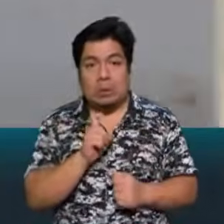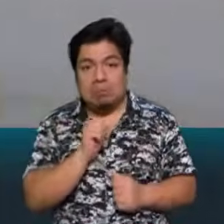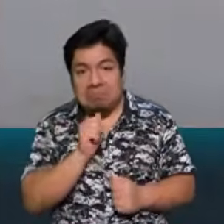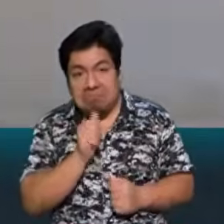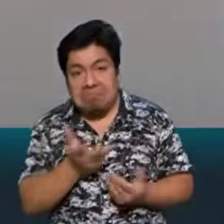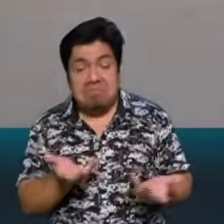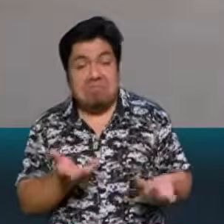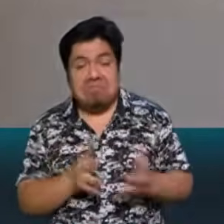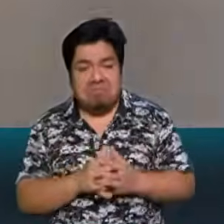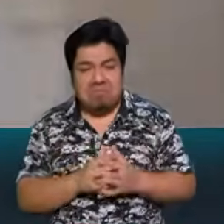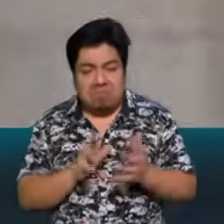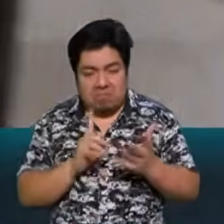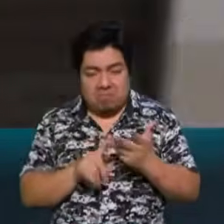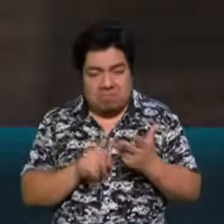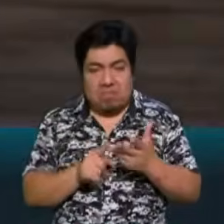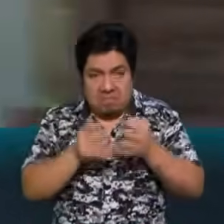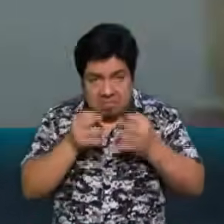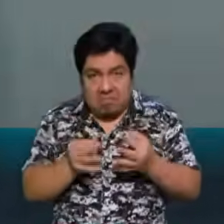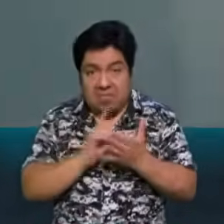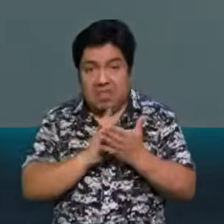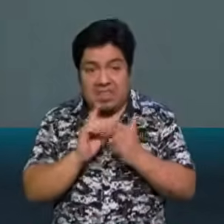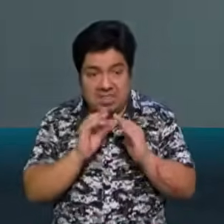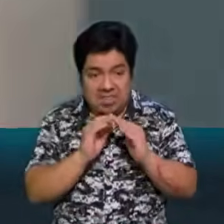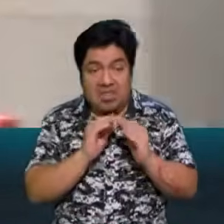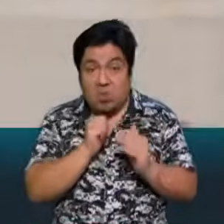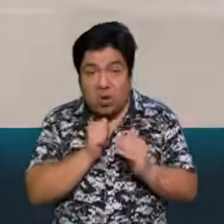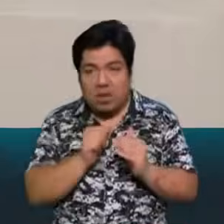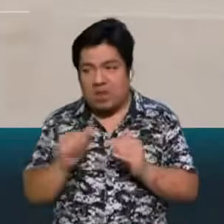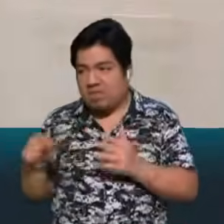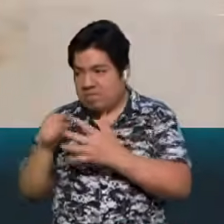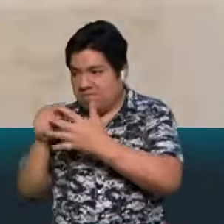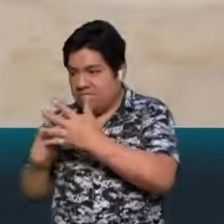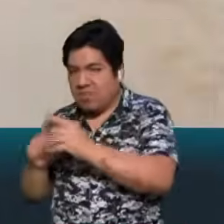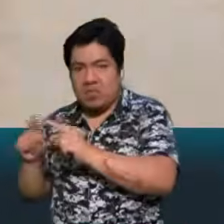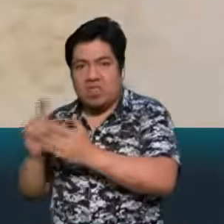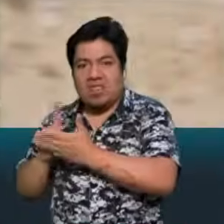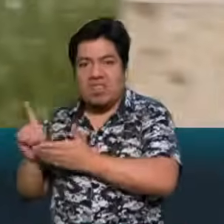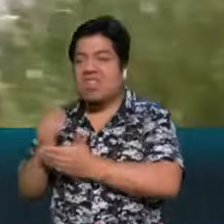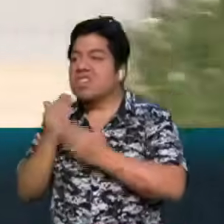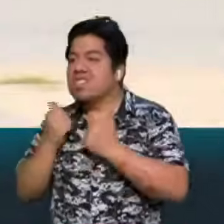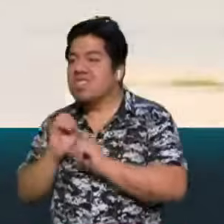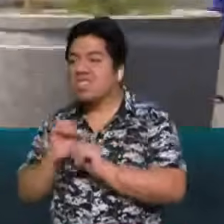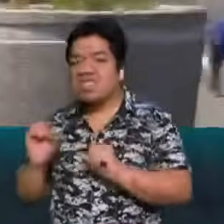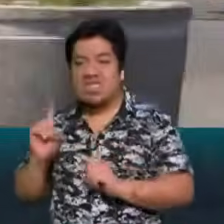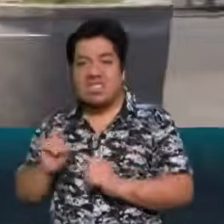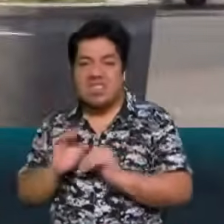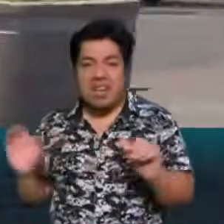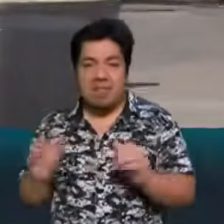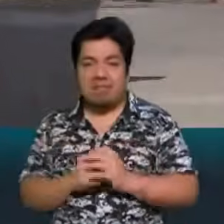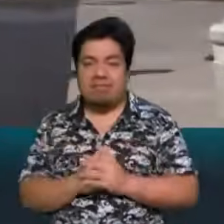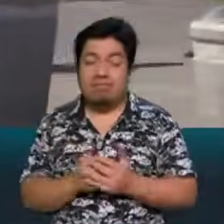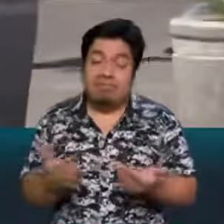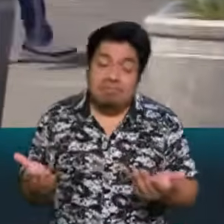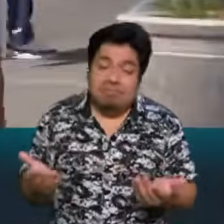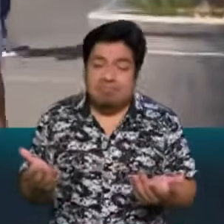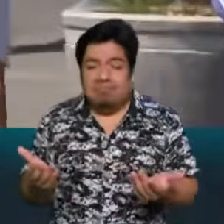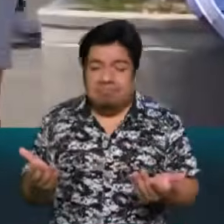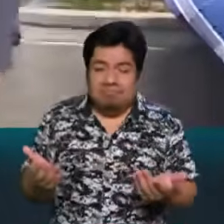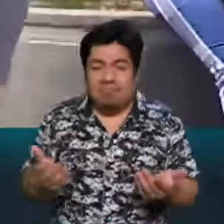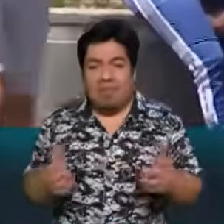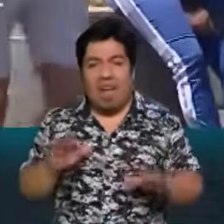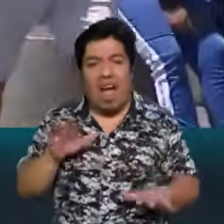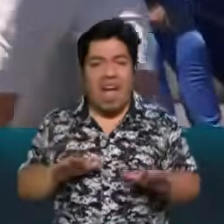tampoco. Quien no tiene garantizado el derecho a la vivienda tampoco tiene derecho al agua, básicamente. Bueno, en muchos casos